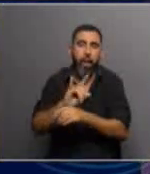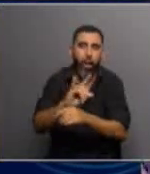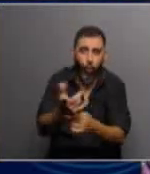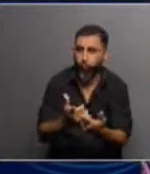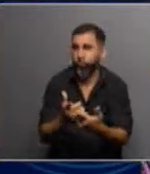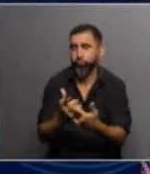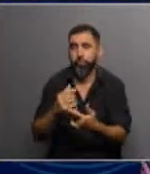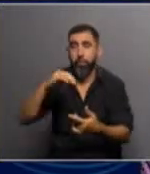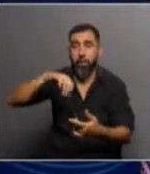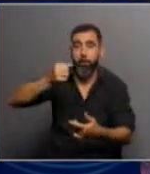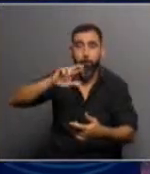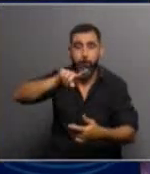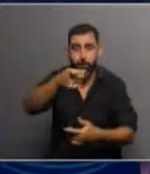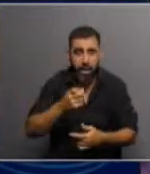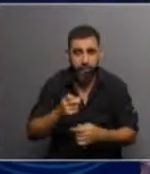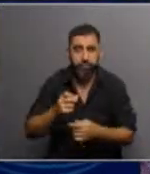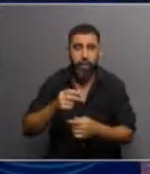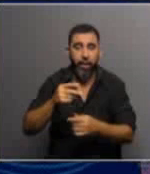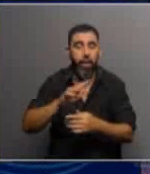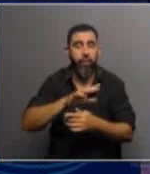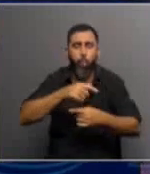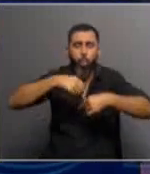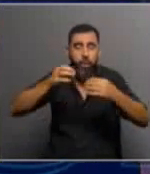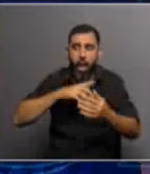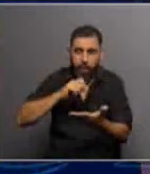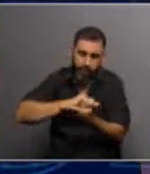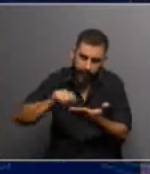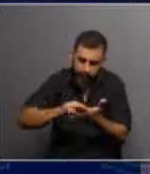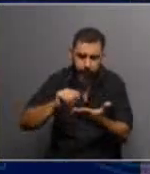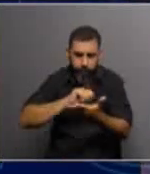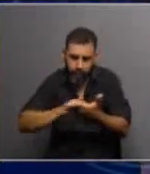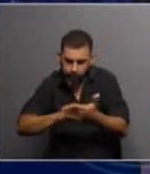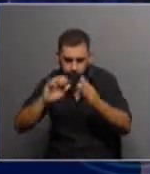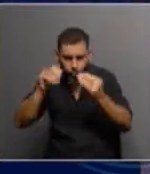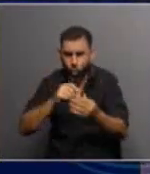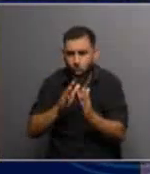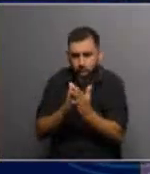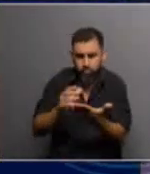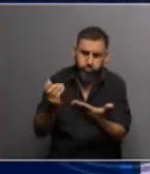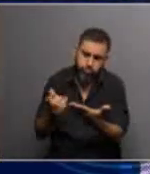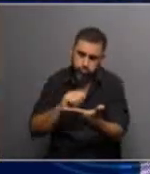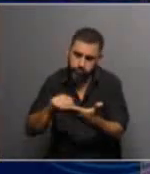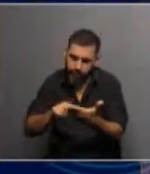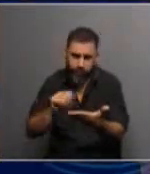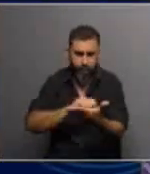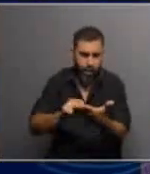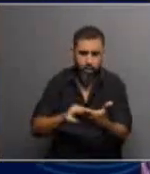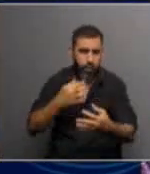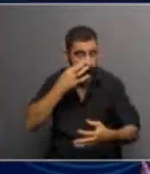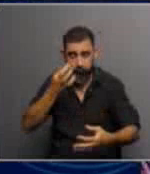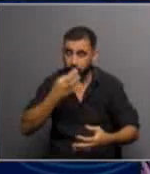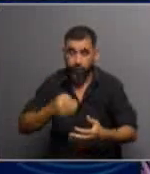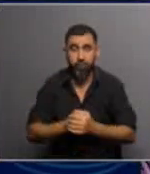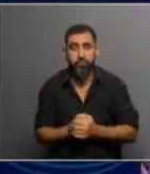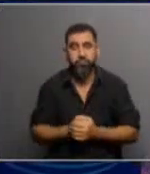o de geografía están escritos y anotaciones en todos lados entonces era un tipo de alimentos